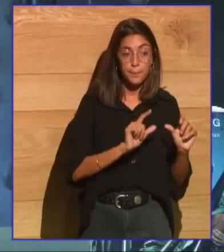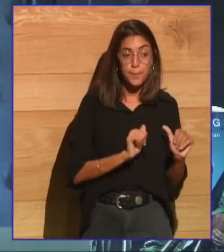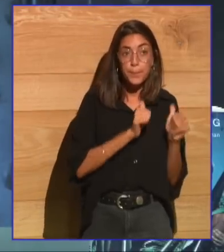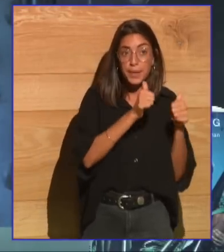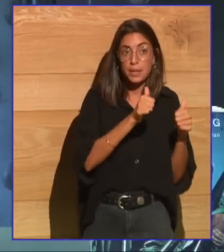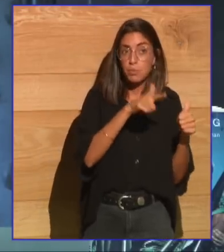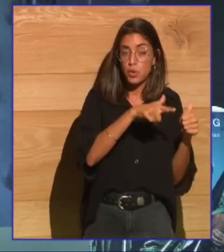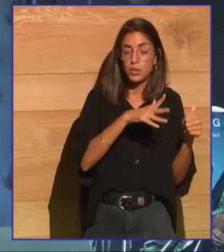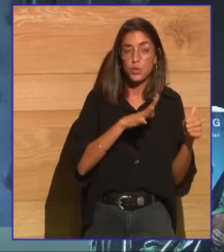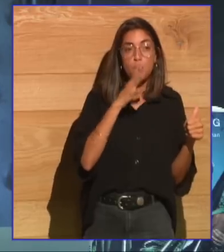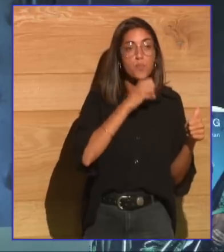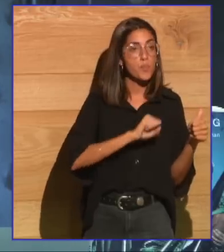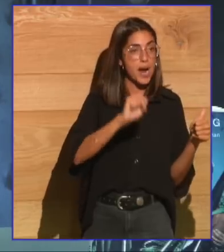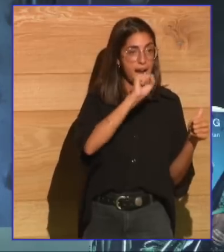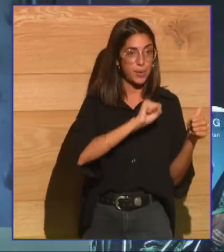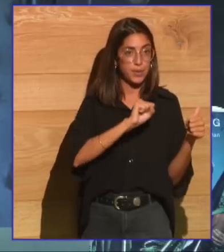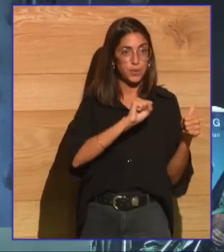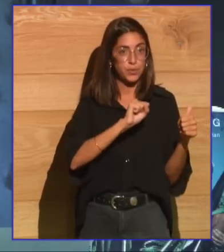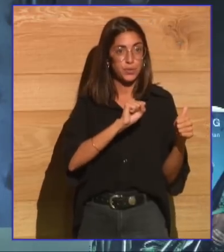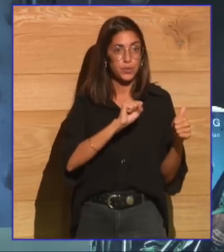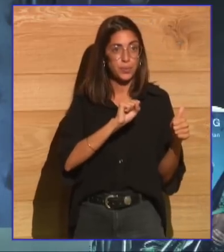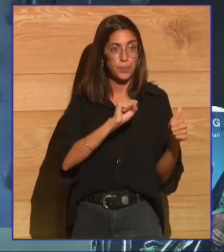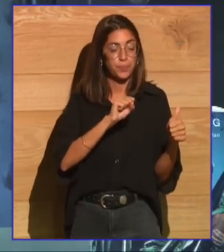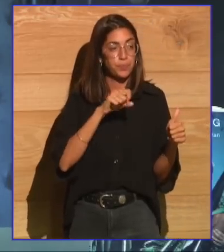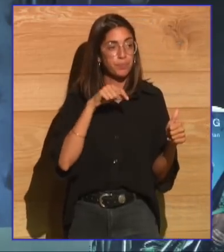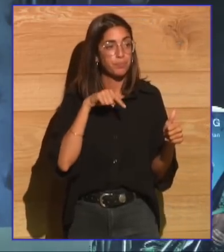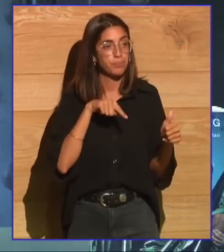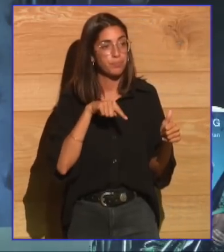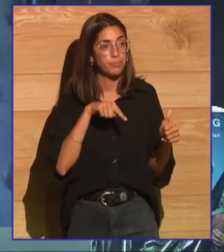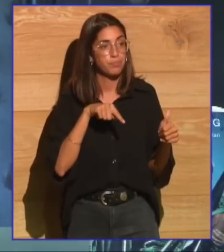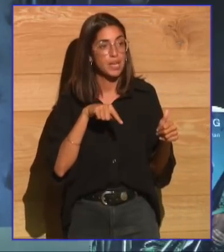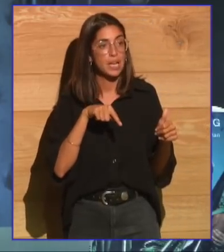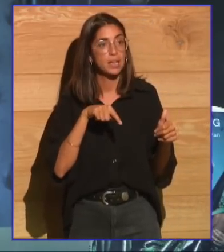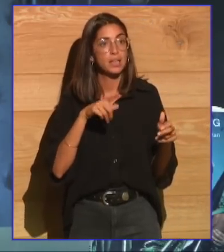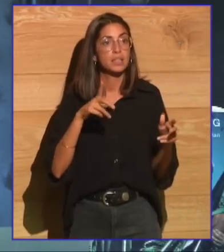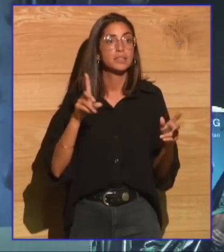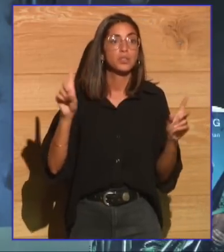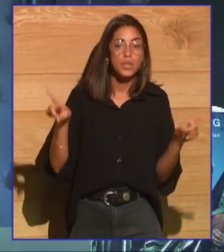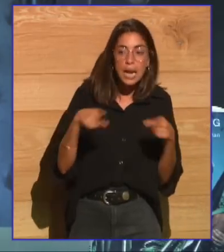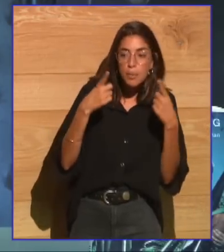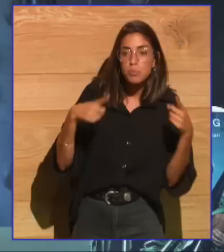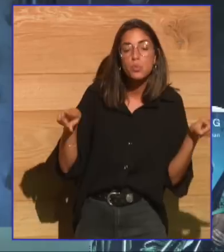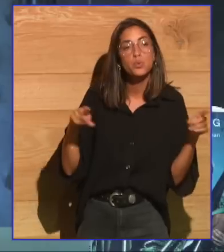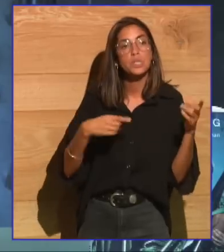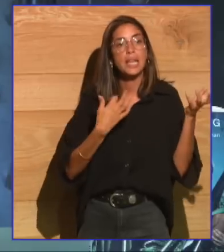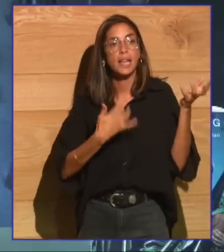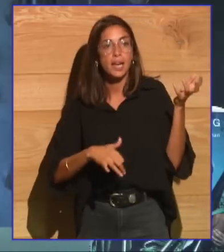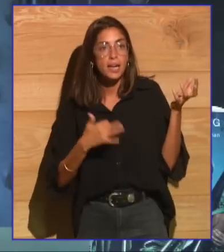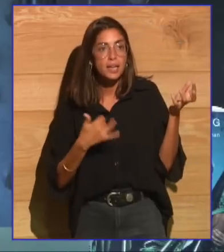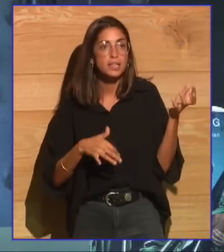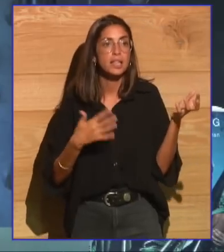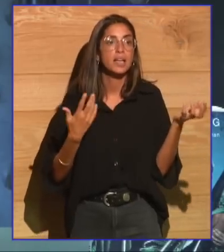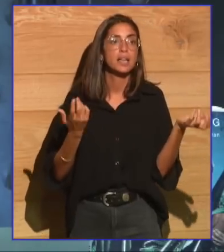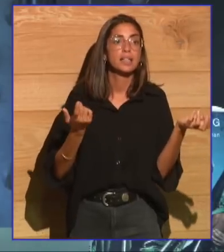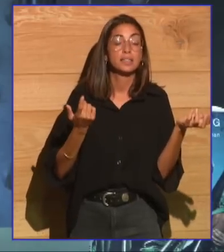gana ackroyd y esto empieza con la creyentes con la crímenes criminal derivada y vall sonando con esos arpegios iniciales de guitarra y el midnight